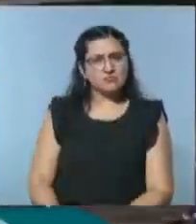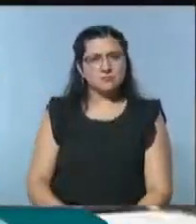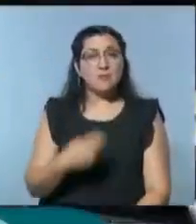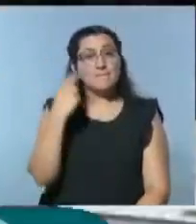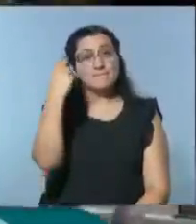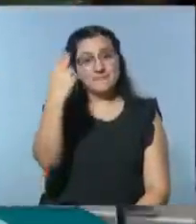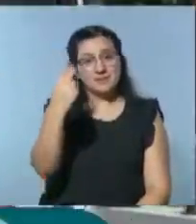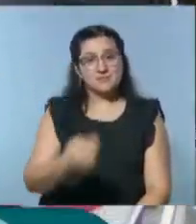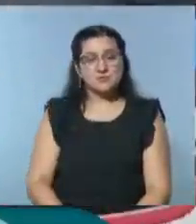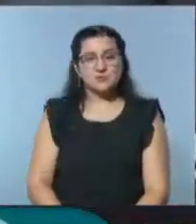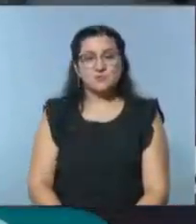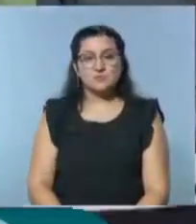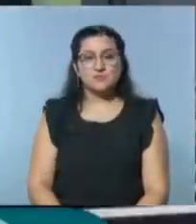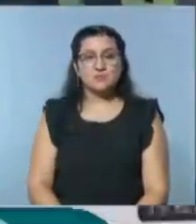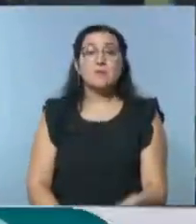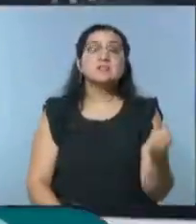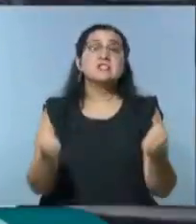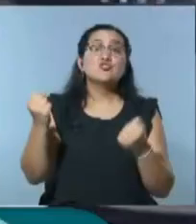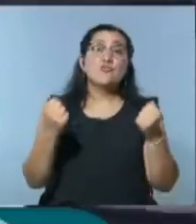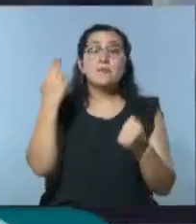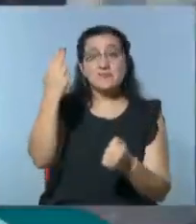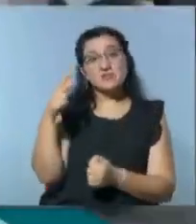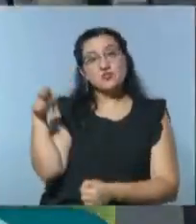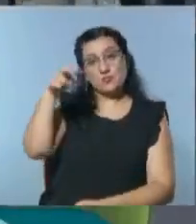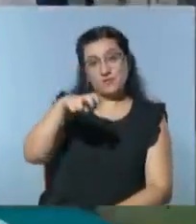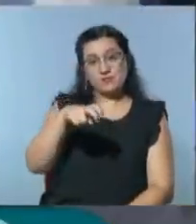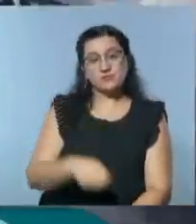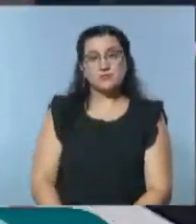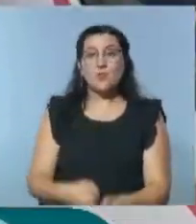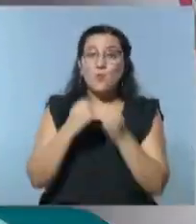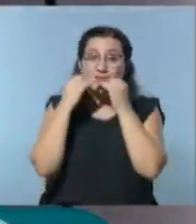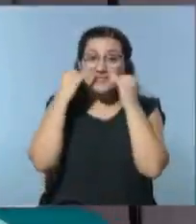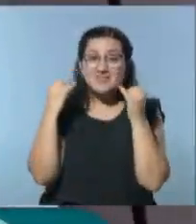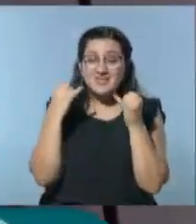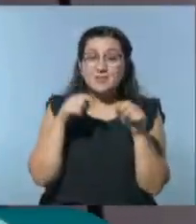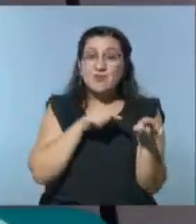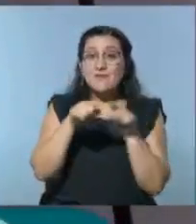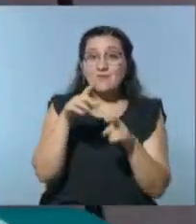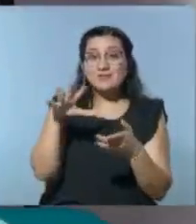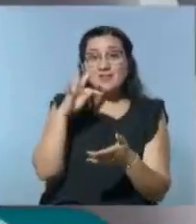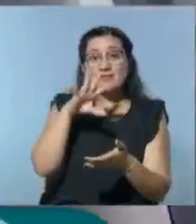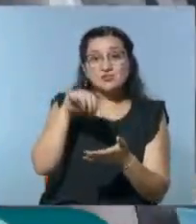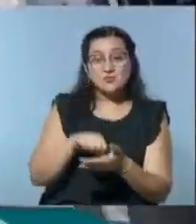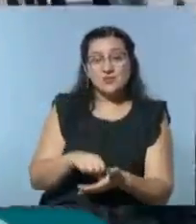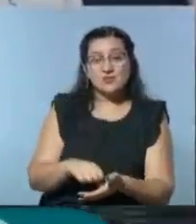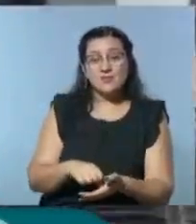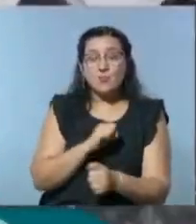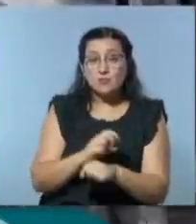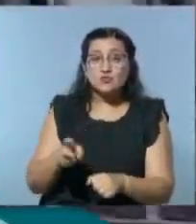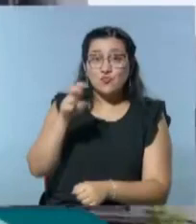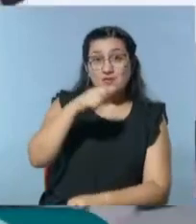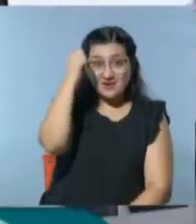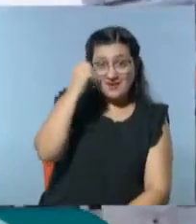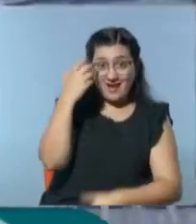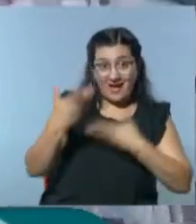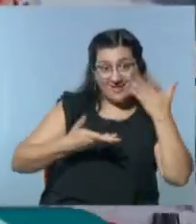nos deja el chofer. Si el chofer nos permite. Buen día, chofer, ¿qué tal? Estamos en vivo para Ciudad Viva. ¿Nos podemos subir a